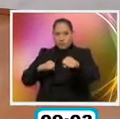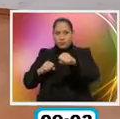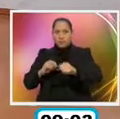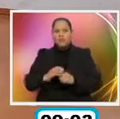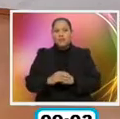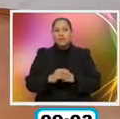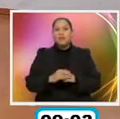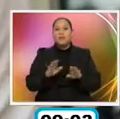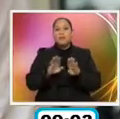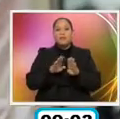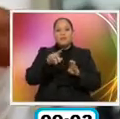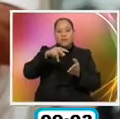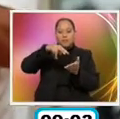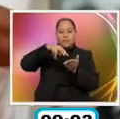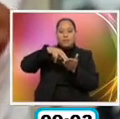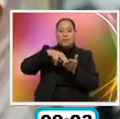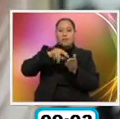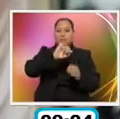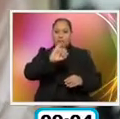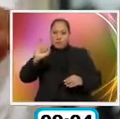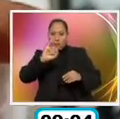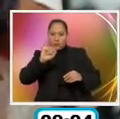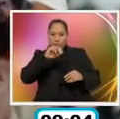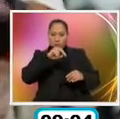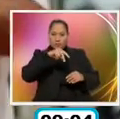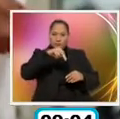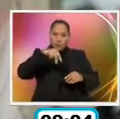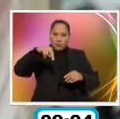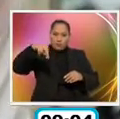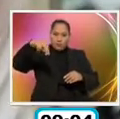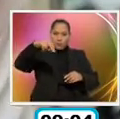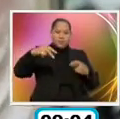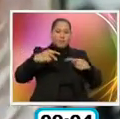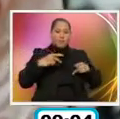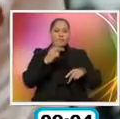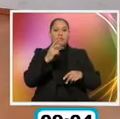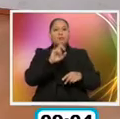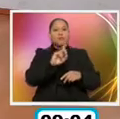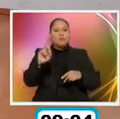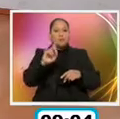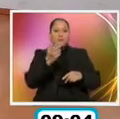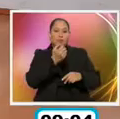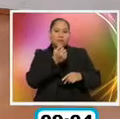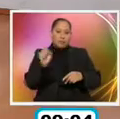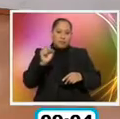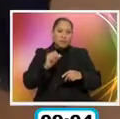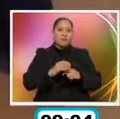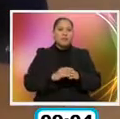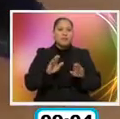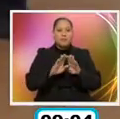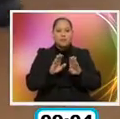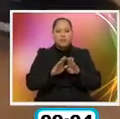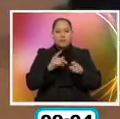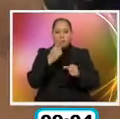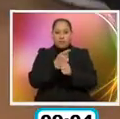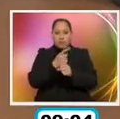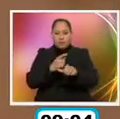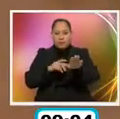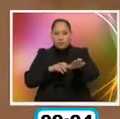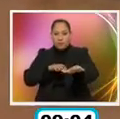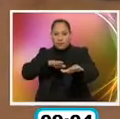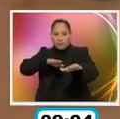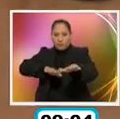avanzar del lado izquierdo, para los diestros, vamos a empezar con el pie de enfrente